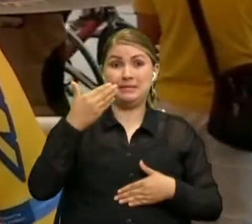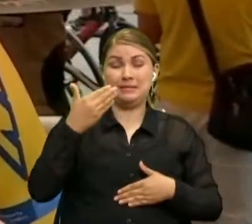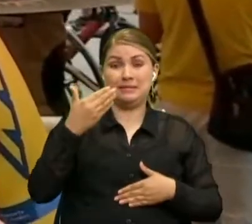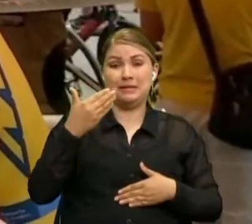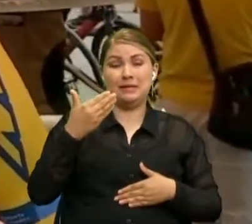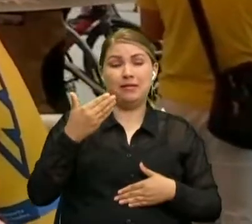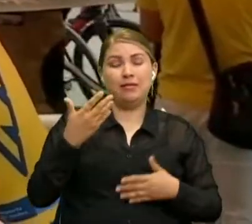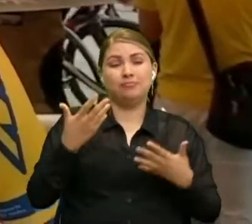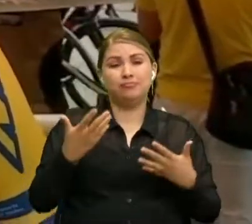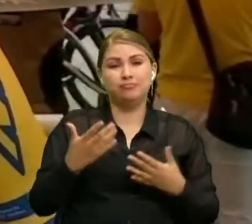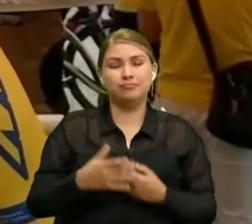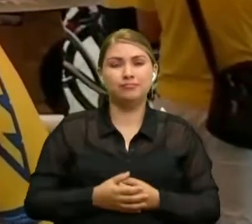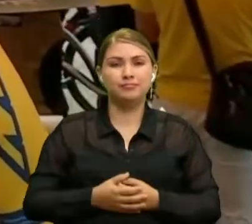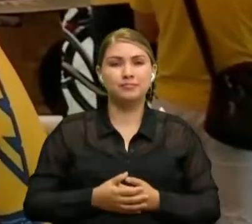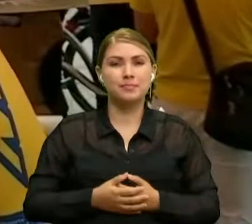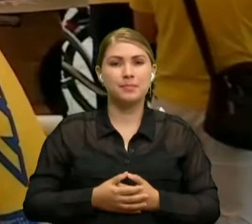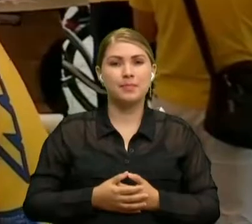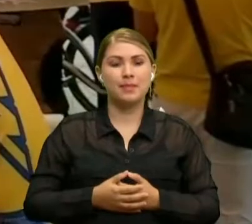estaba